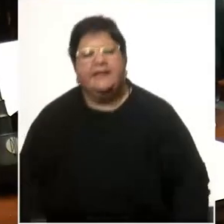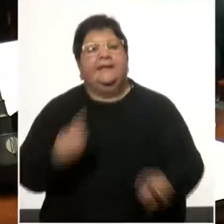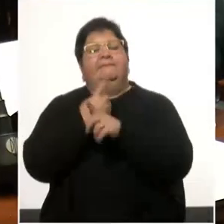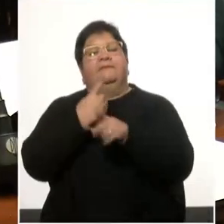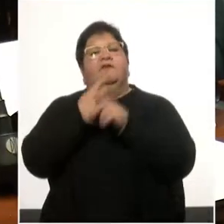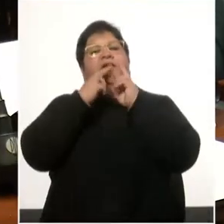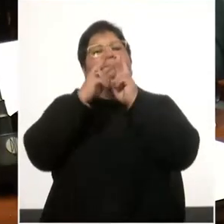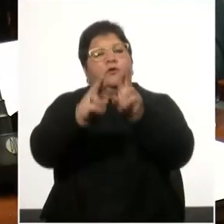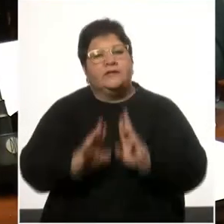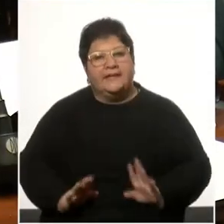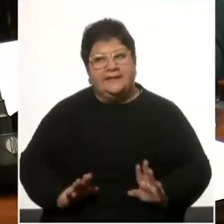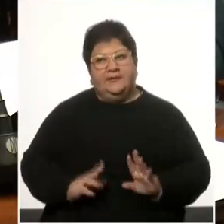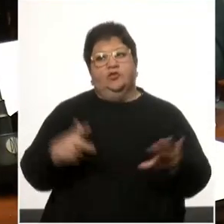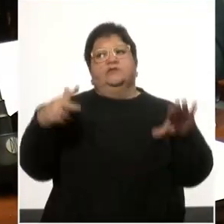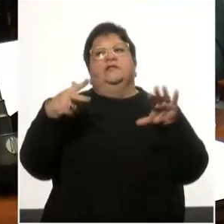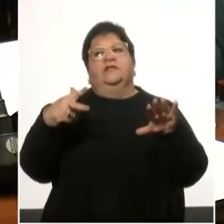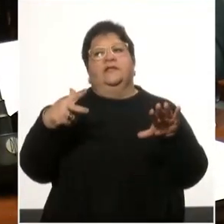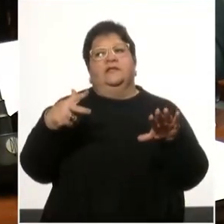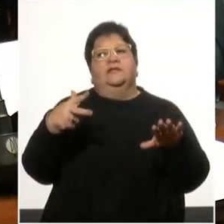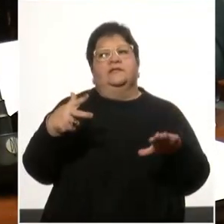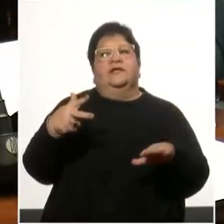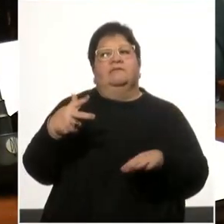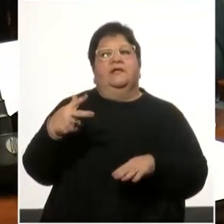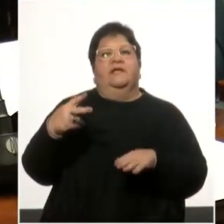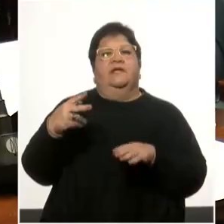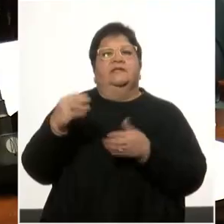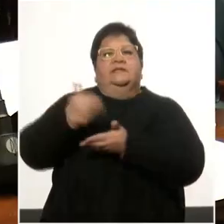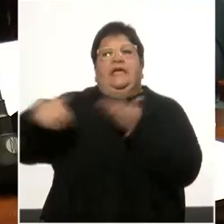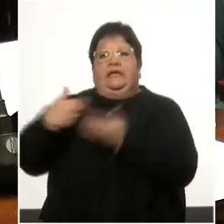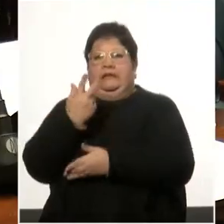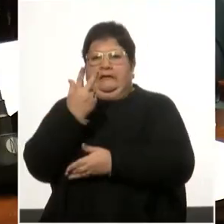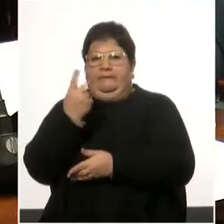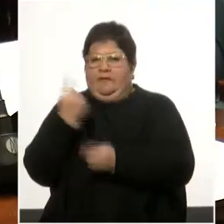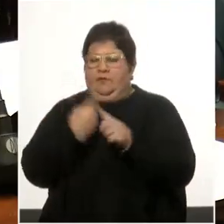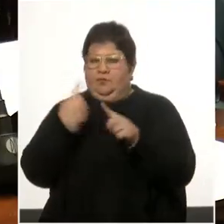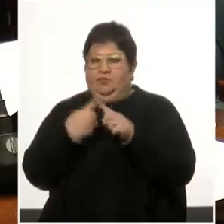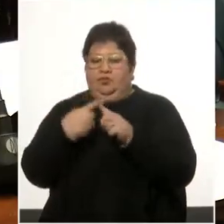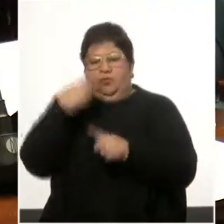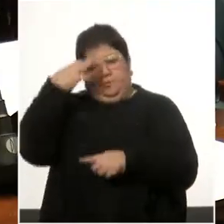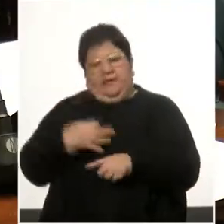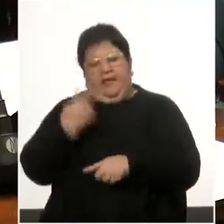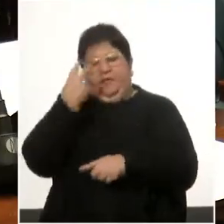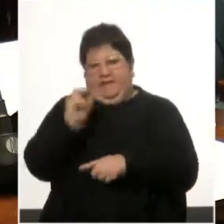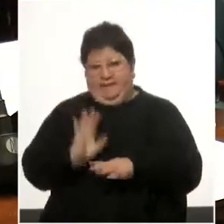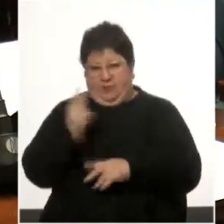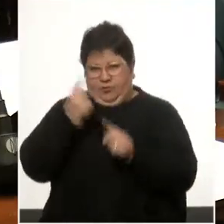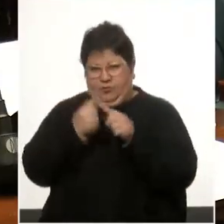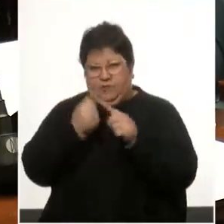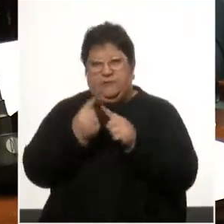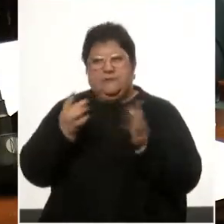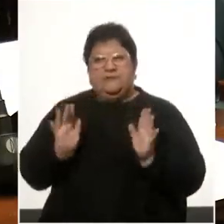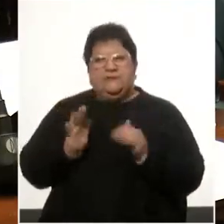contestar la alusión, así que pido que no se me impute a mis 30 minutos, porque yo pensaba cumplir los 20. Bien. Pero,